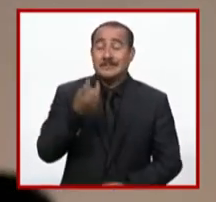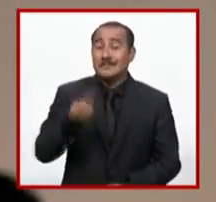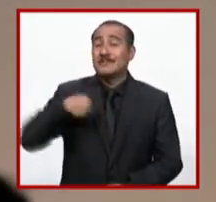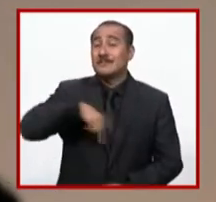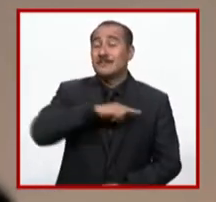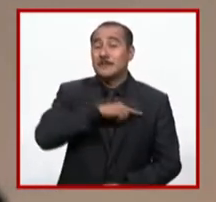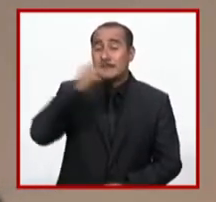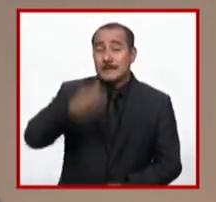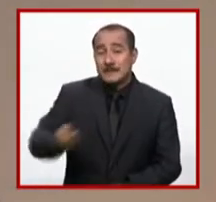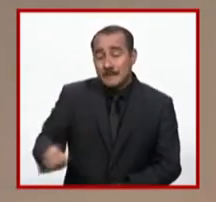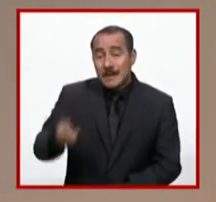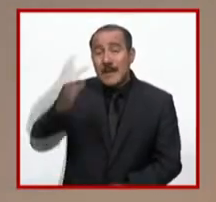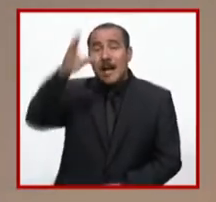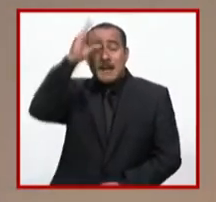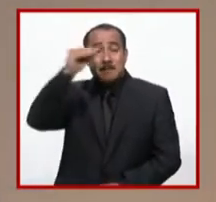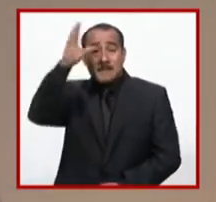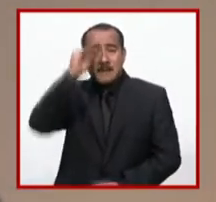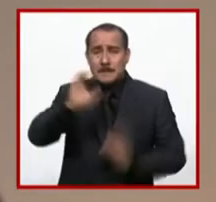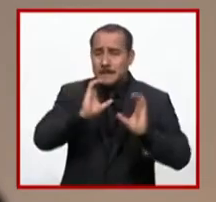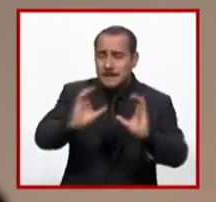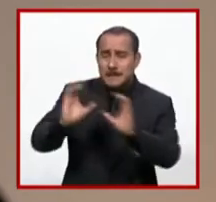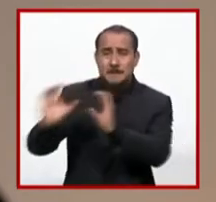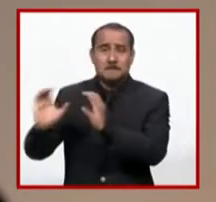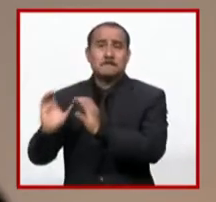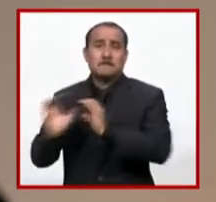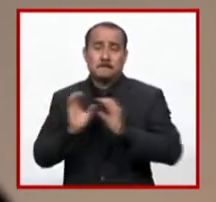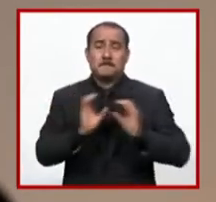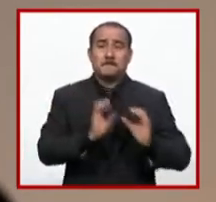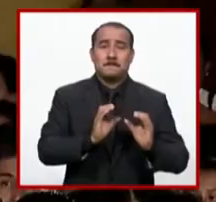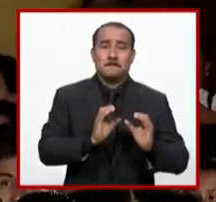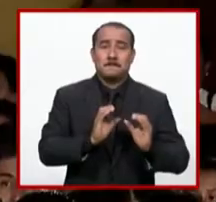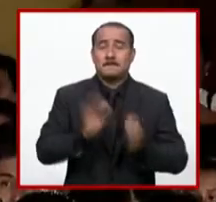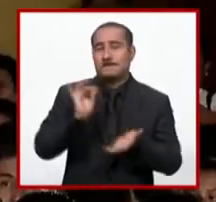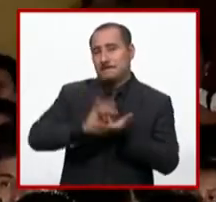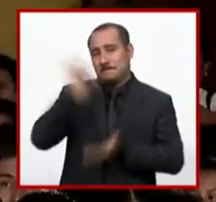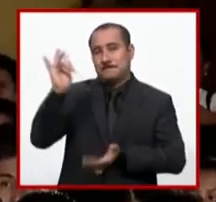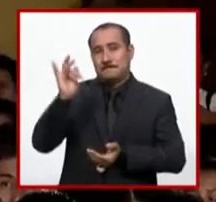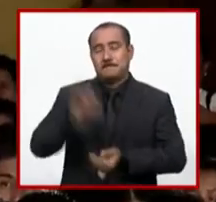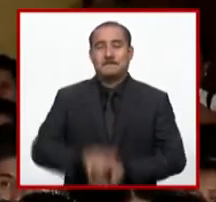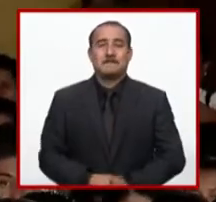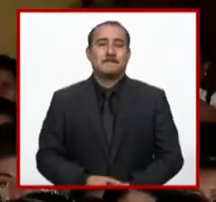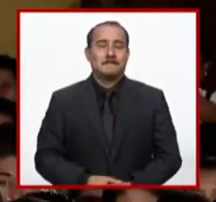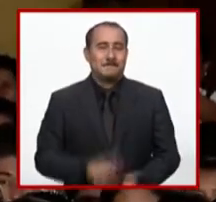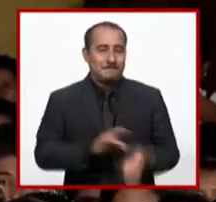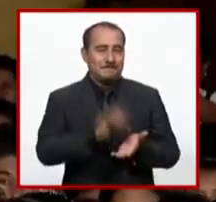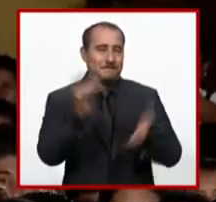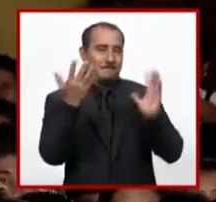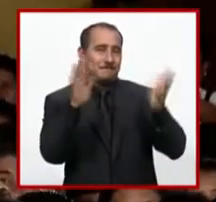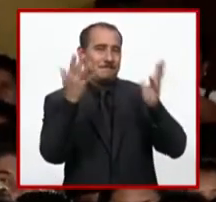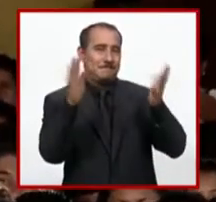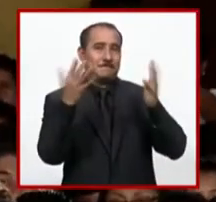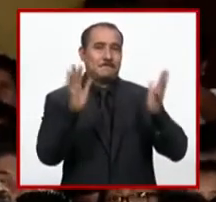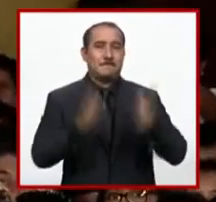debemos aprender a cuidar nuestros ecosistemas. Gracias. Gracias, Mariana. Bravo.